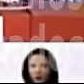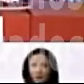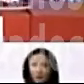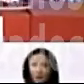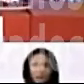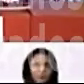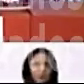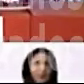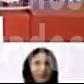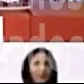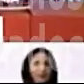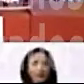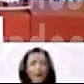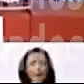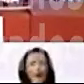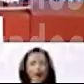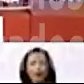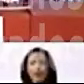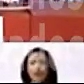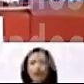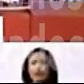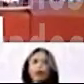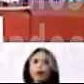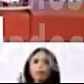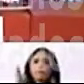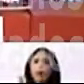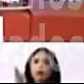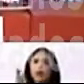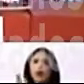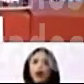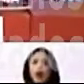¿Qué hacen? ¿Qué van a hacer?